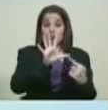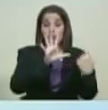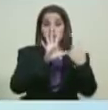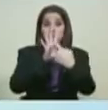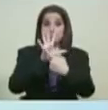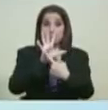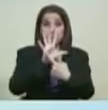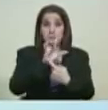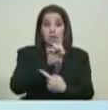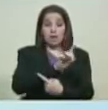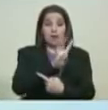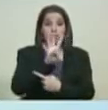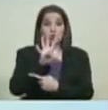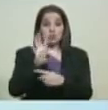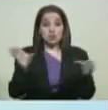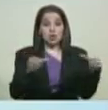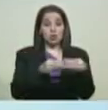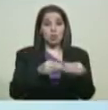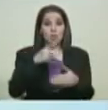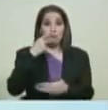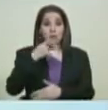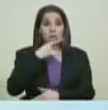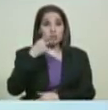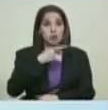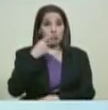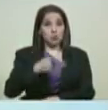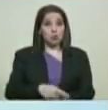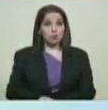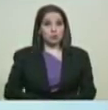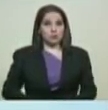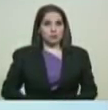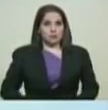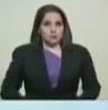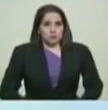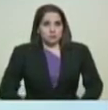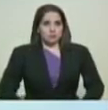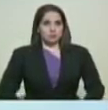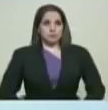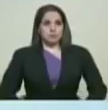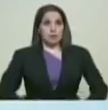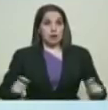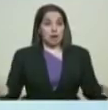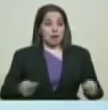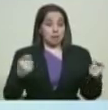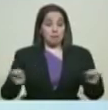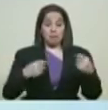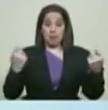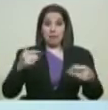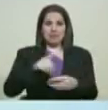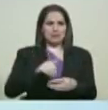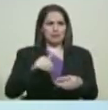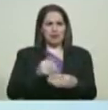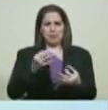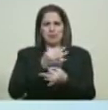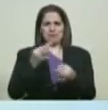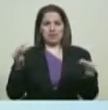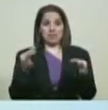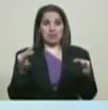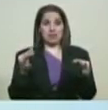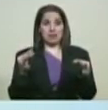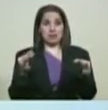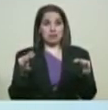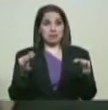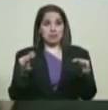presidenciales, 14 partidos políticos. Ha habido una campaña electoral impecable, sin un solo